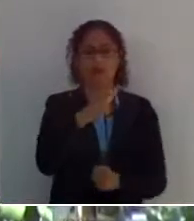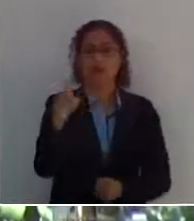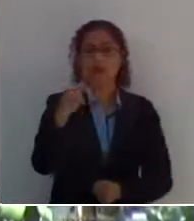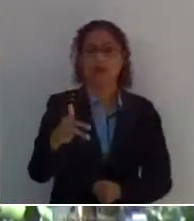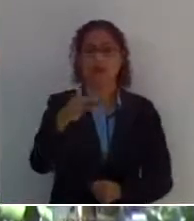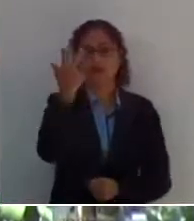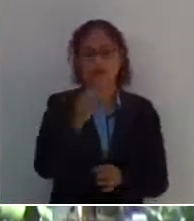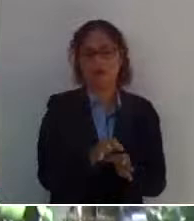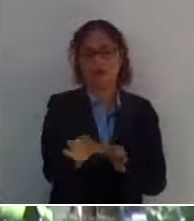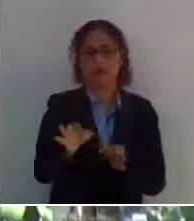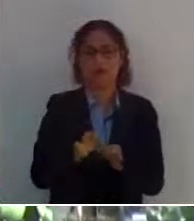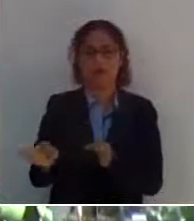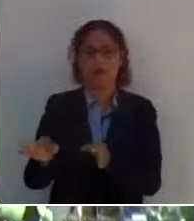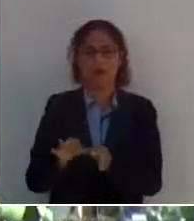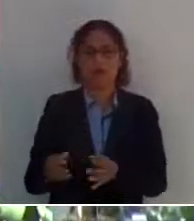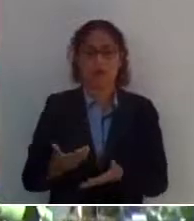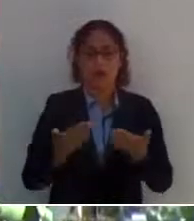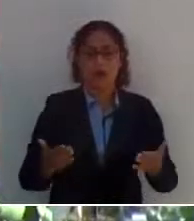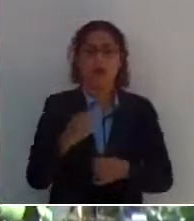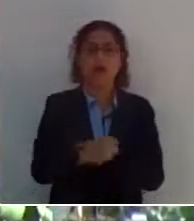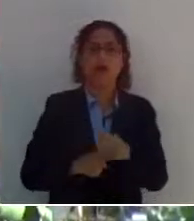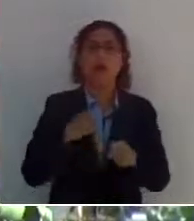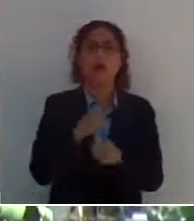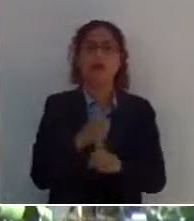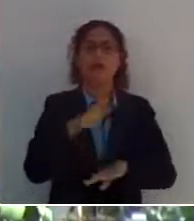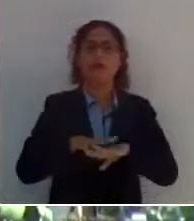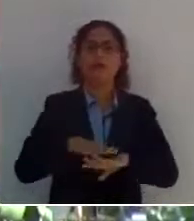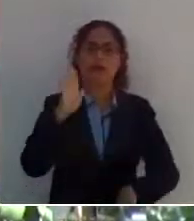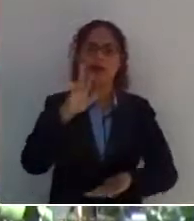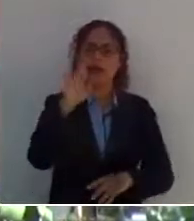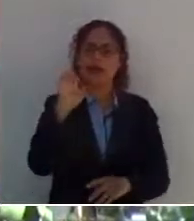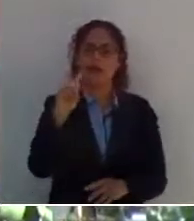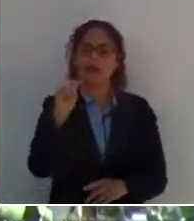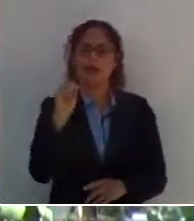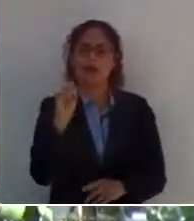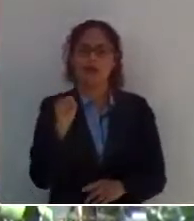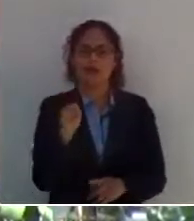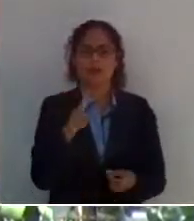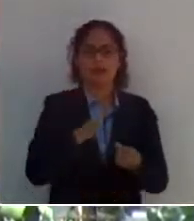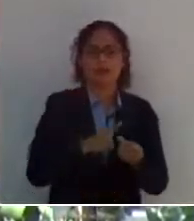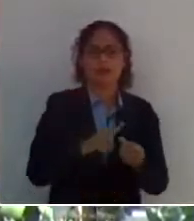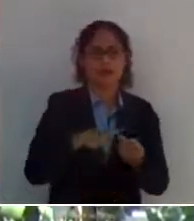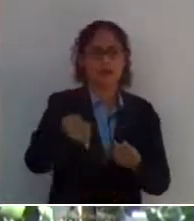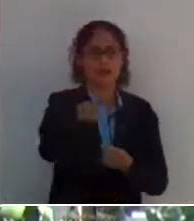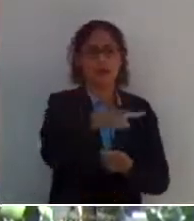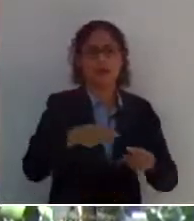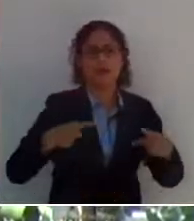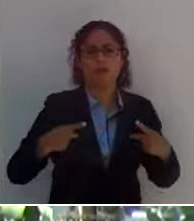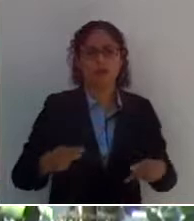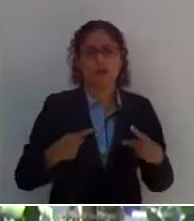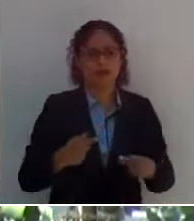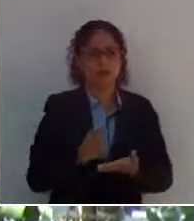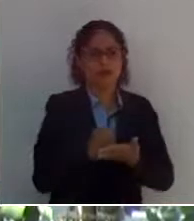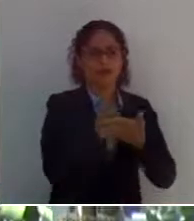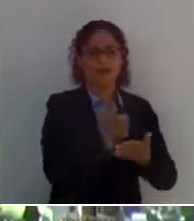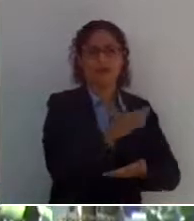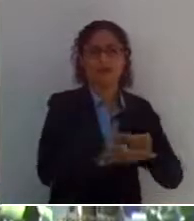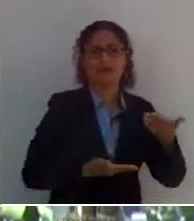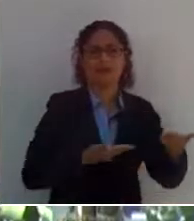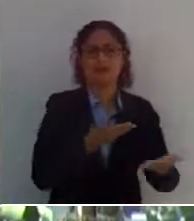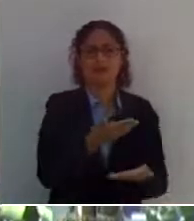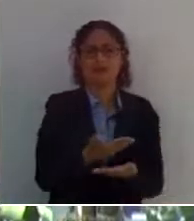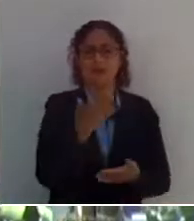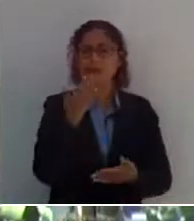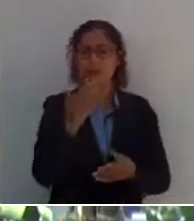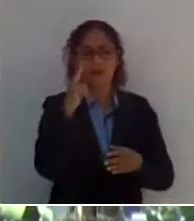municipios. Pero este año se han enfrentado otros retos donde la vocación de servir a la ciudadanía ha